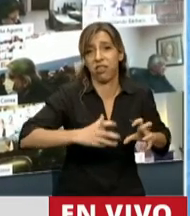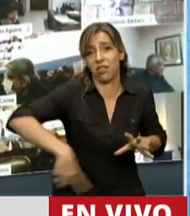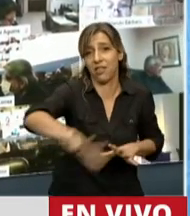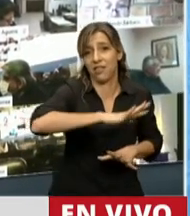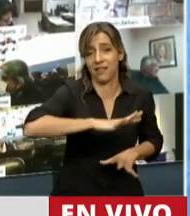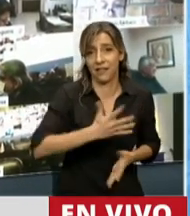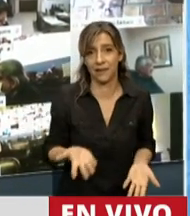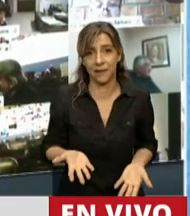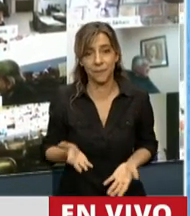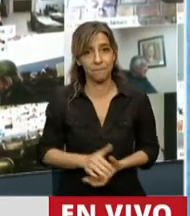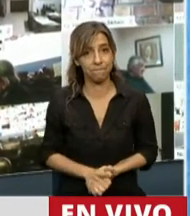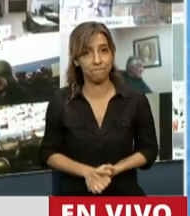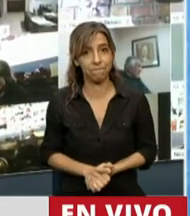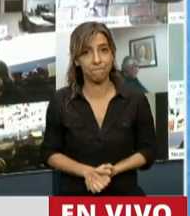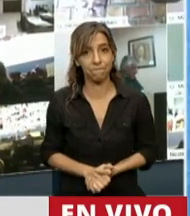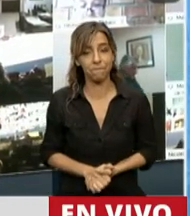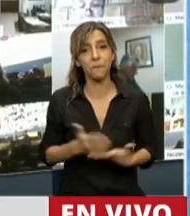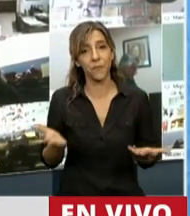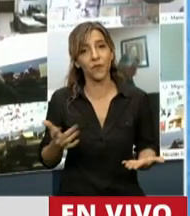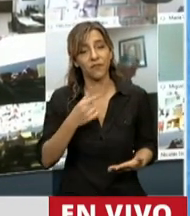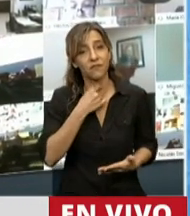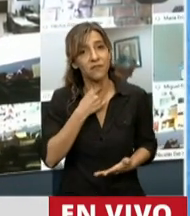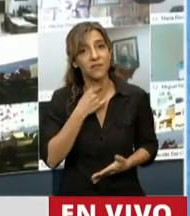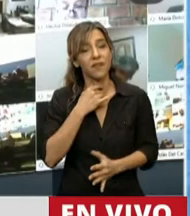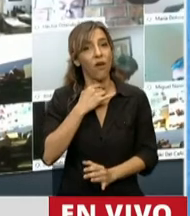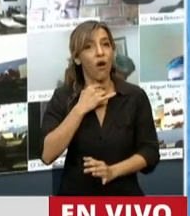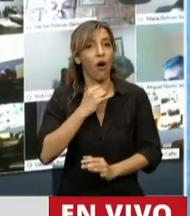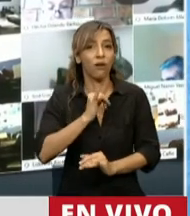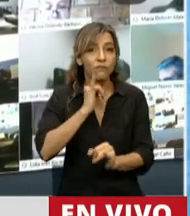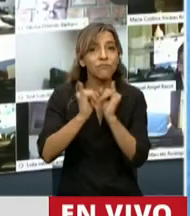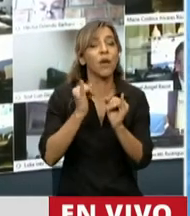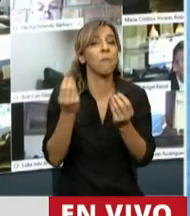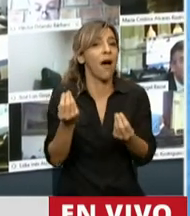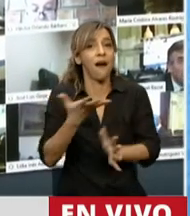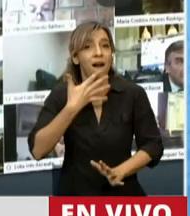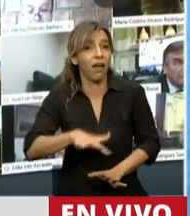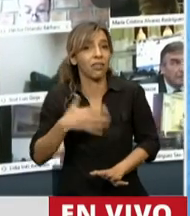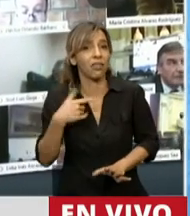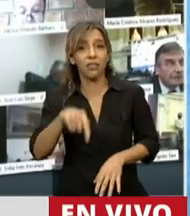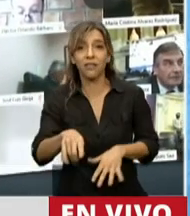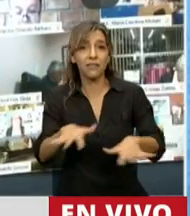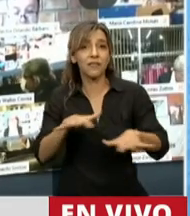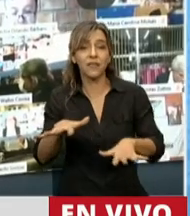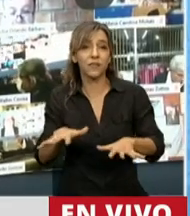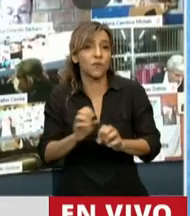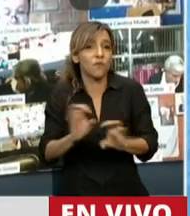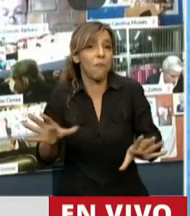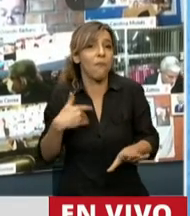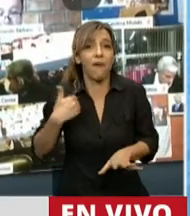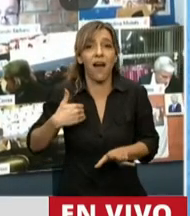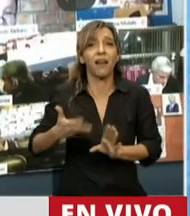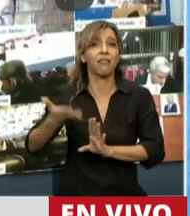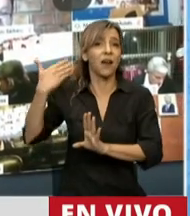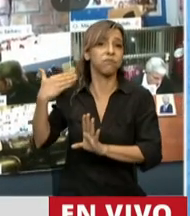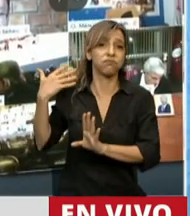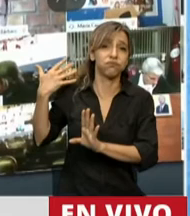En esta síntesis, lo que quiero expresar es una especie de marco teórico para analizar la tragedia que nuestro país fue cometido por un gobierno que